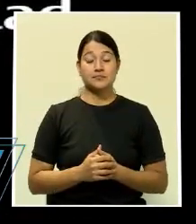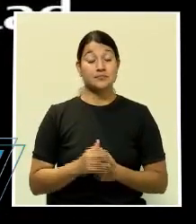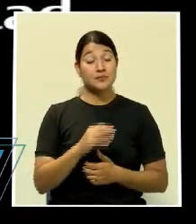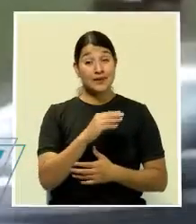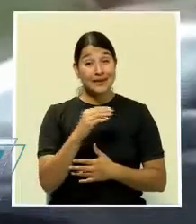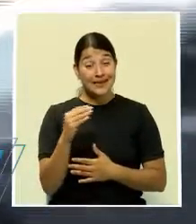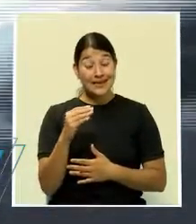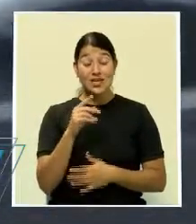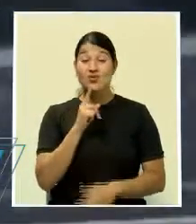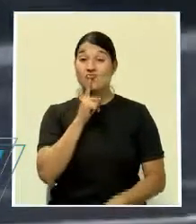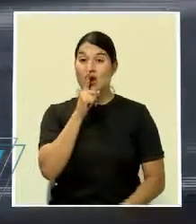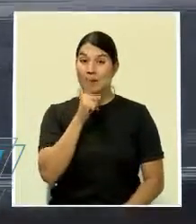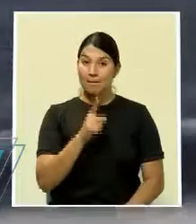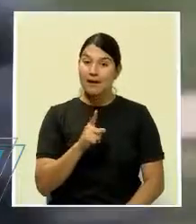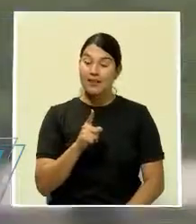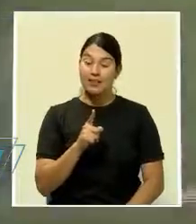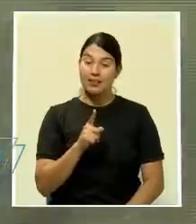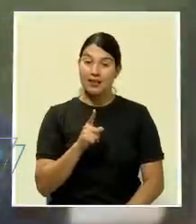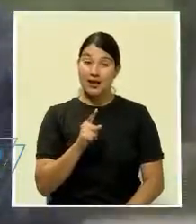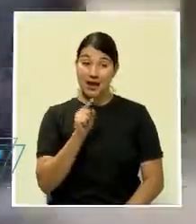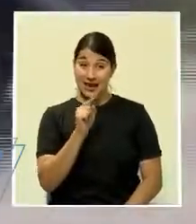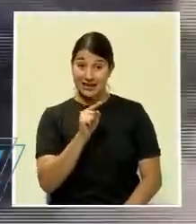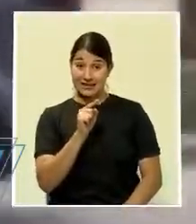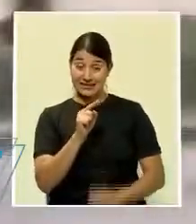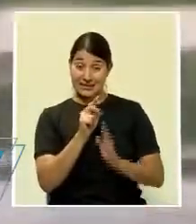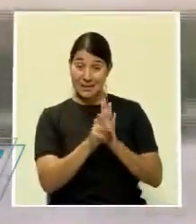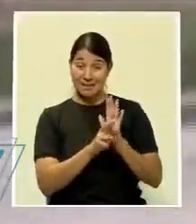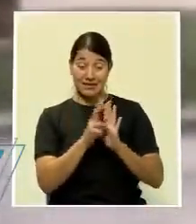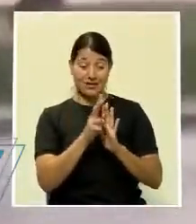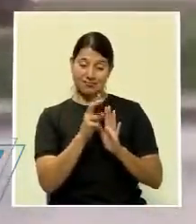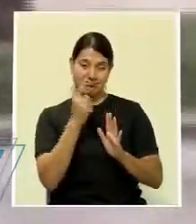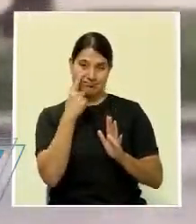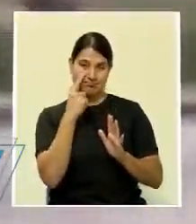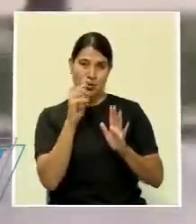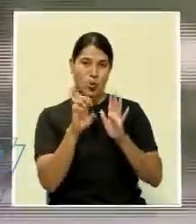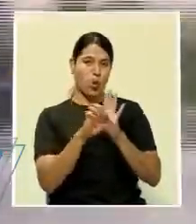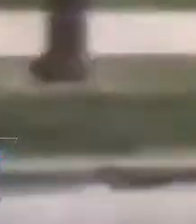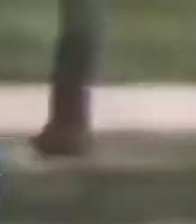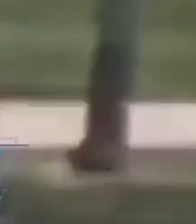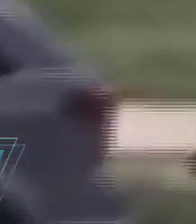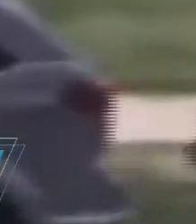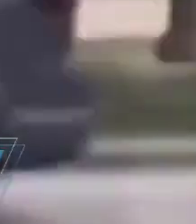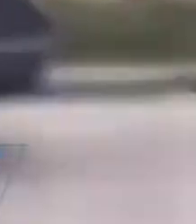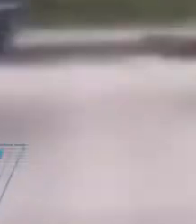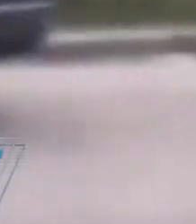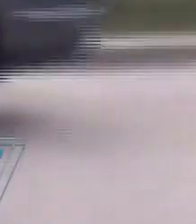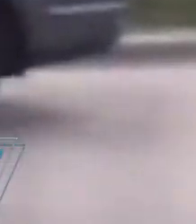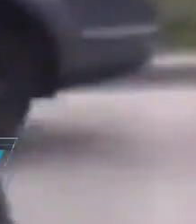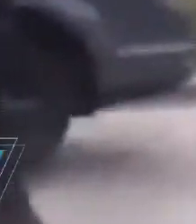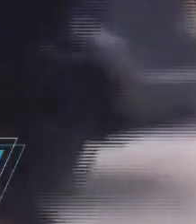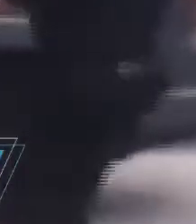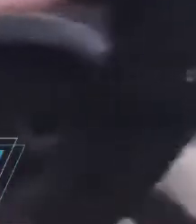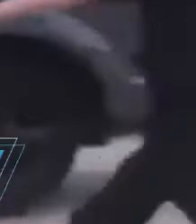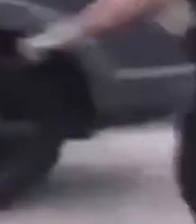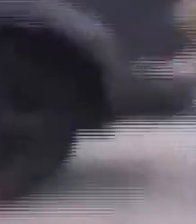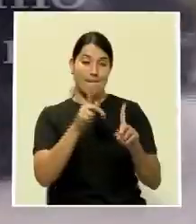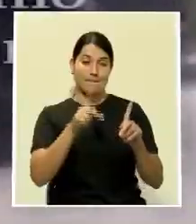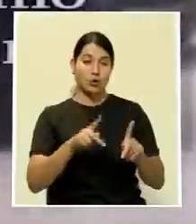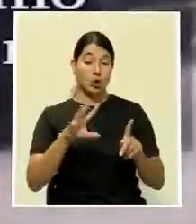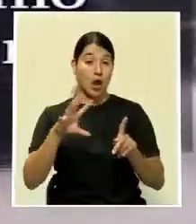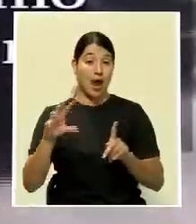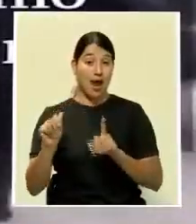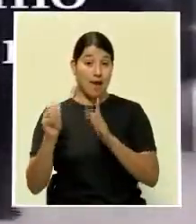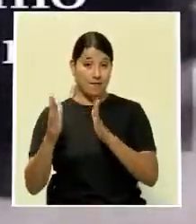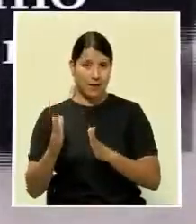y es realmente un ejemplo clarísimo de esta violencia, en donde se ve a un policía